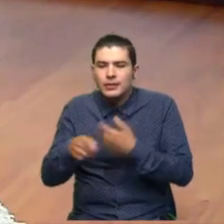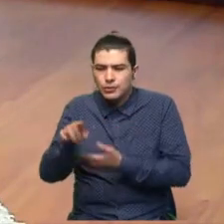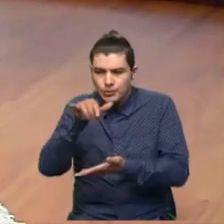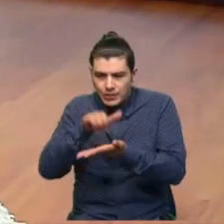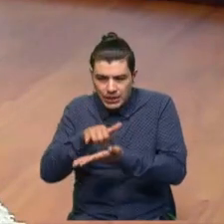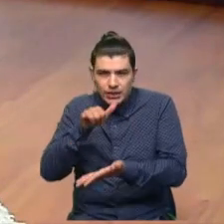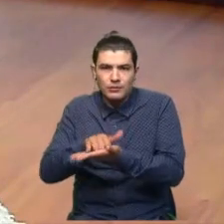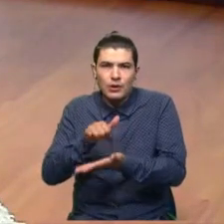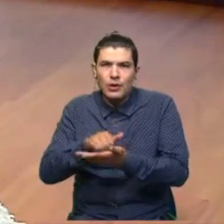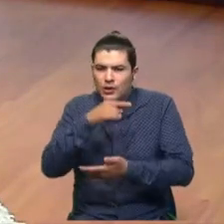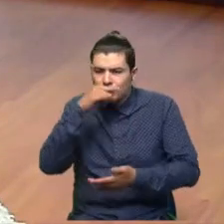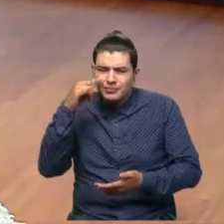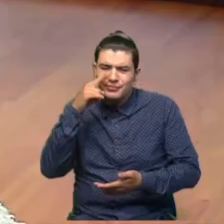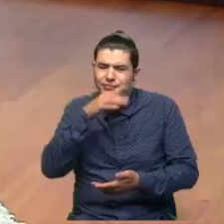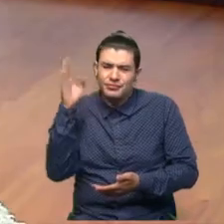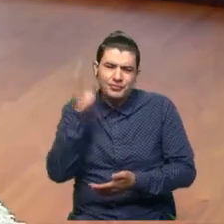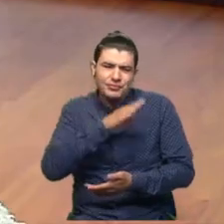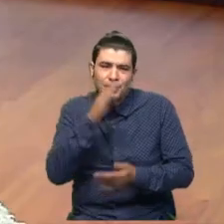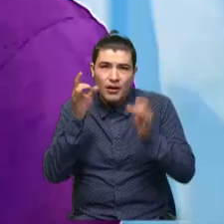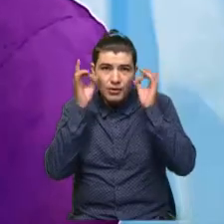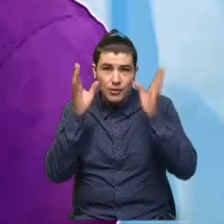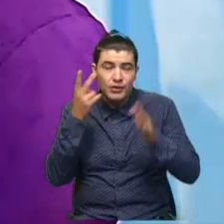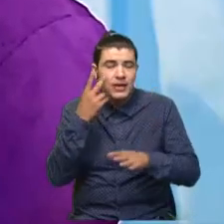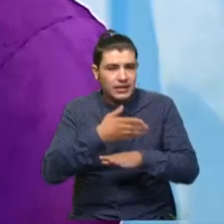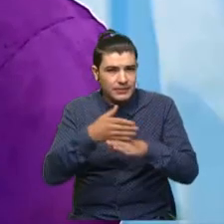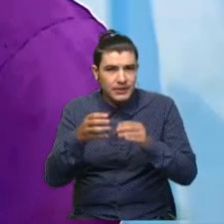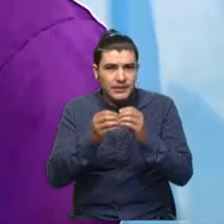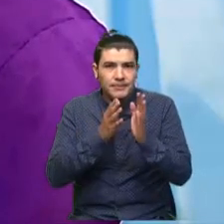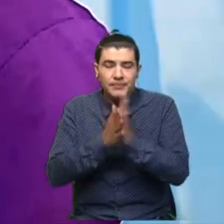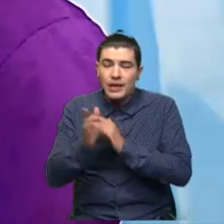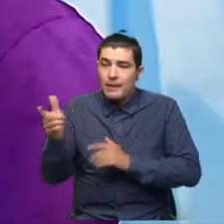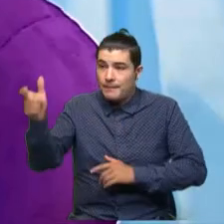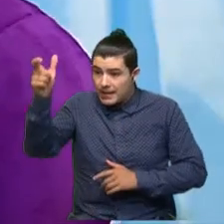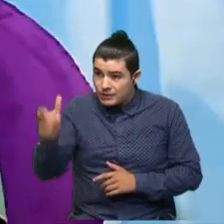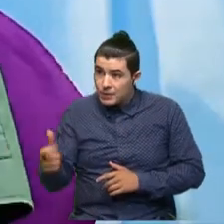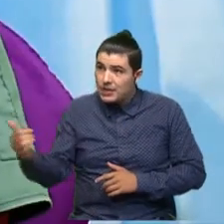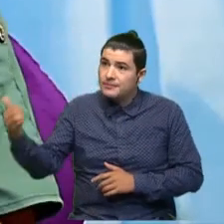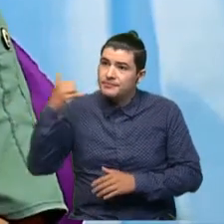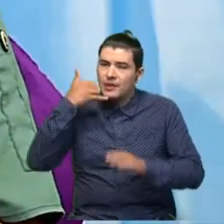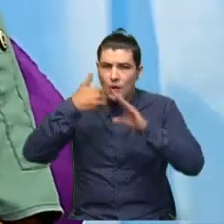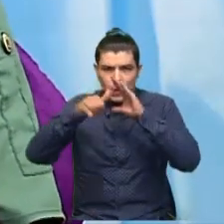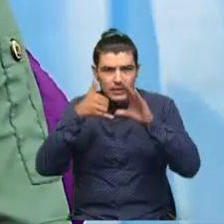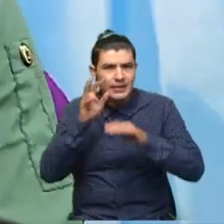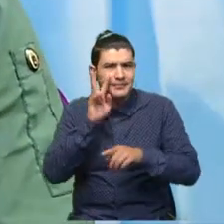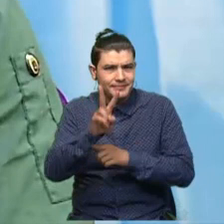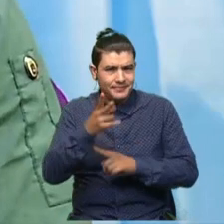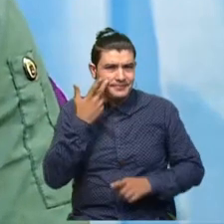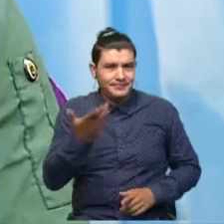negro de muy mal olor. Ok, doctor, tenemos otra pregunta de nuestros televidentes por el WhatsApp. Veamos en qué